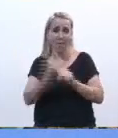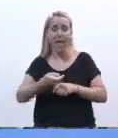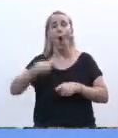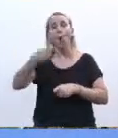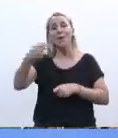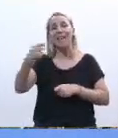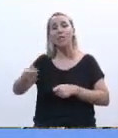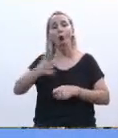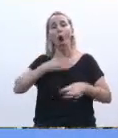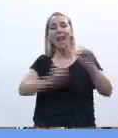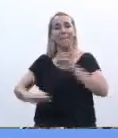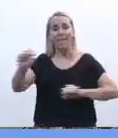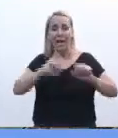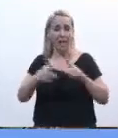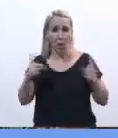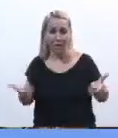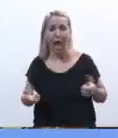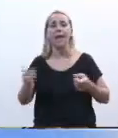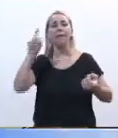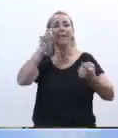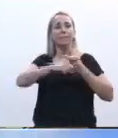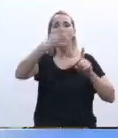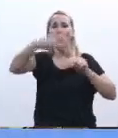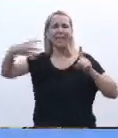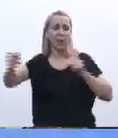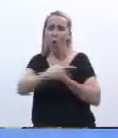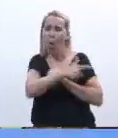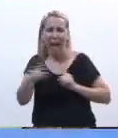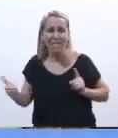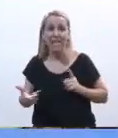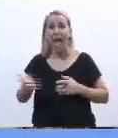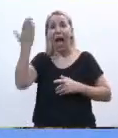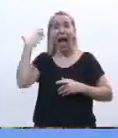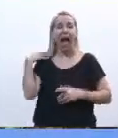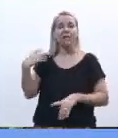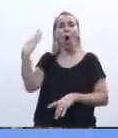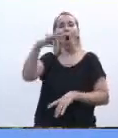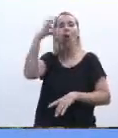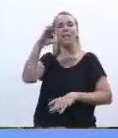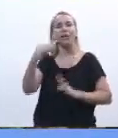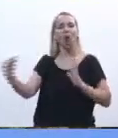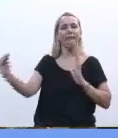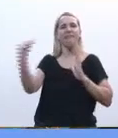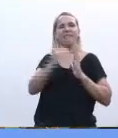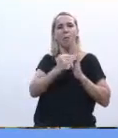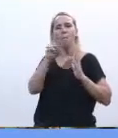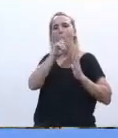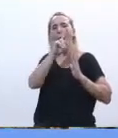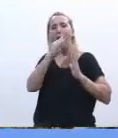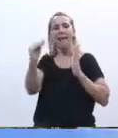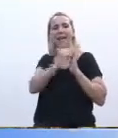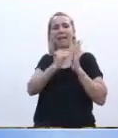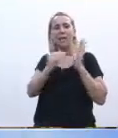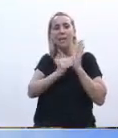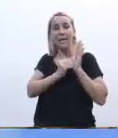casa, no había matrimonio igualitario, no era obligatorio inscribir a las mujeres en